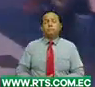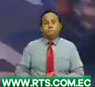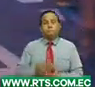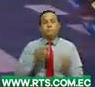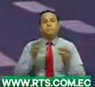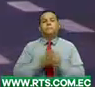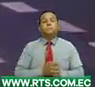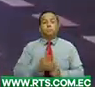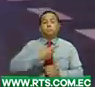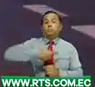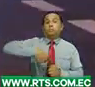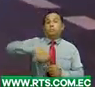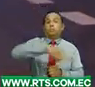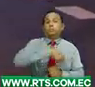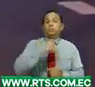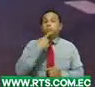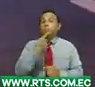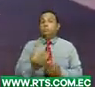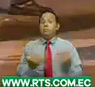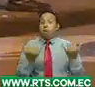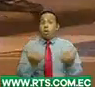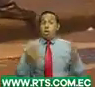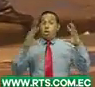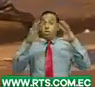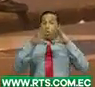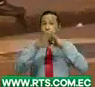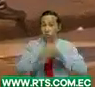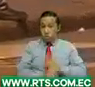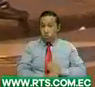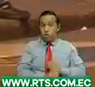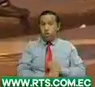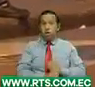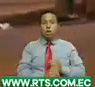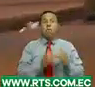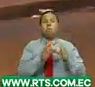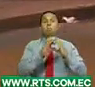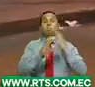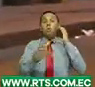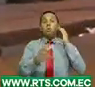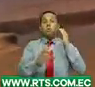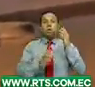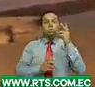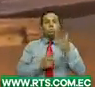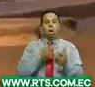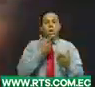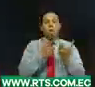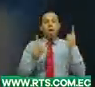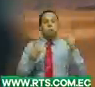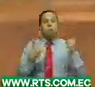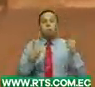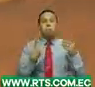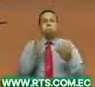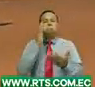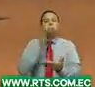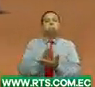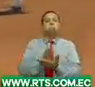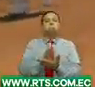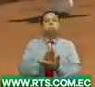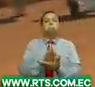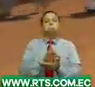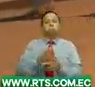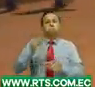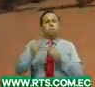Decidieron no salir en el último turno de la noche y los usuarios tuvieron que peregrinar por las calles del norte,